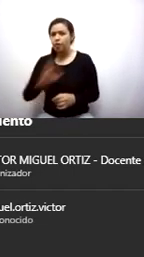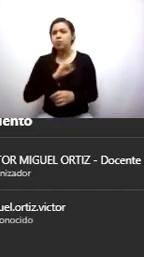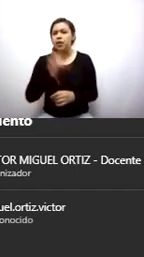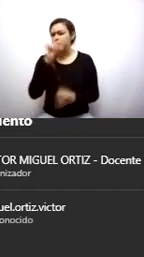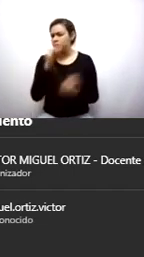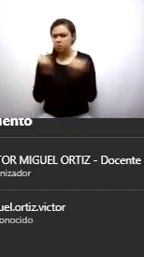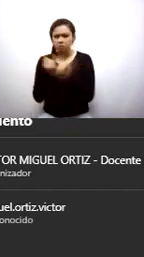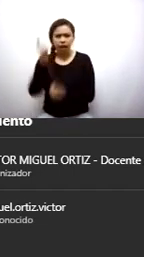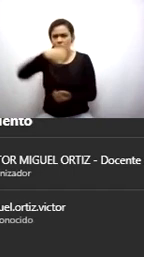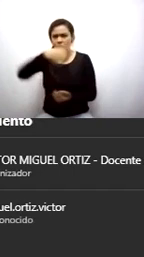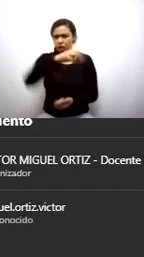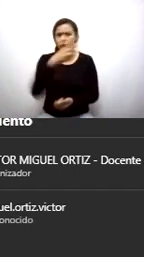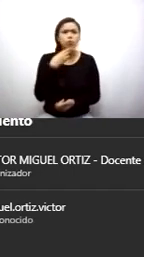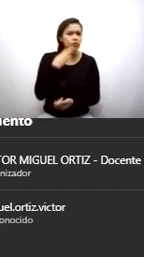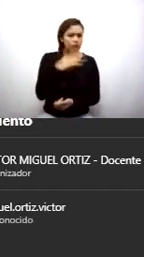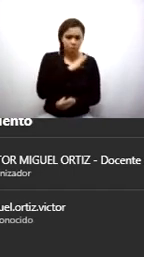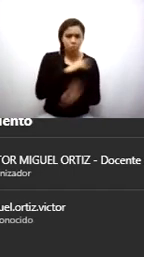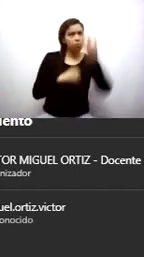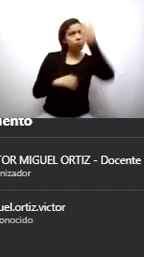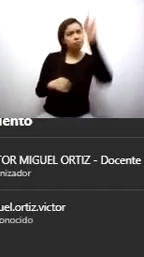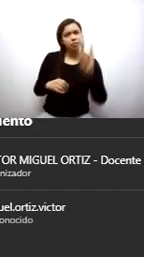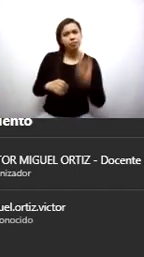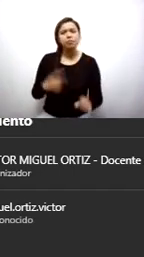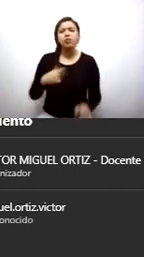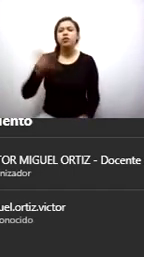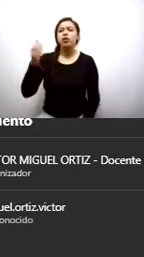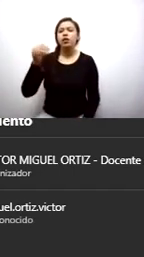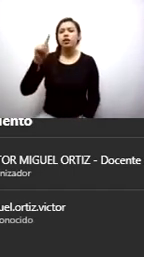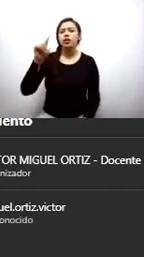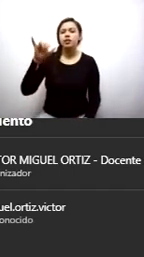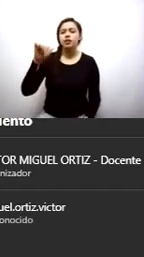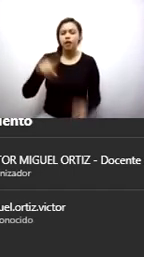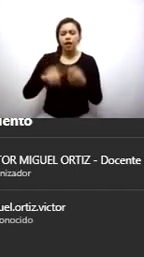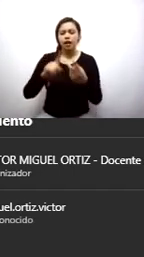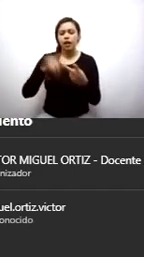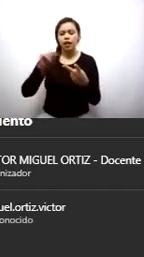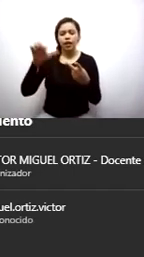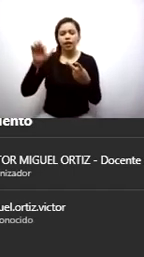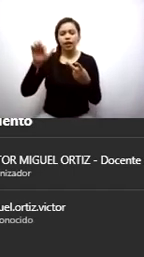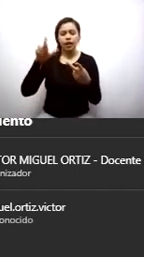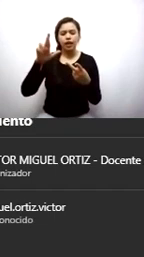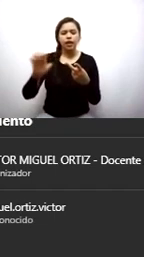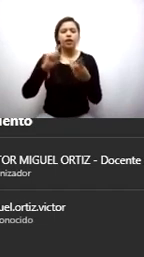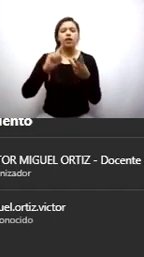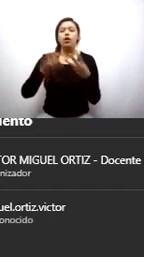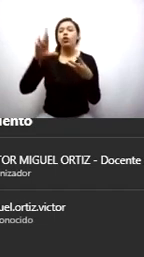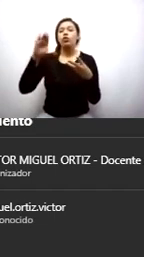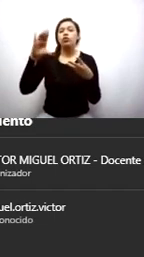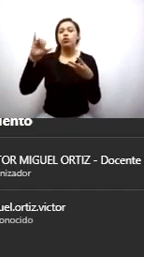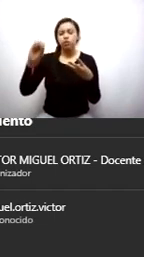Por ejemplo, y ahorita le pediría a Cristian, a Tere o a Rocío que pudieran dejar junto